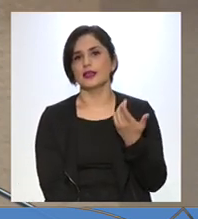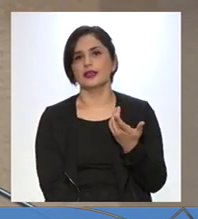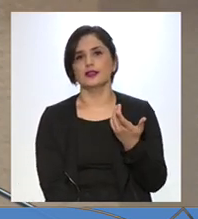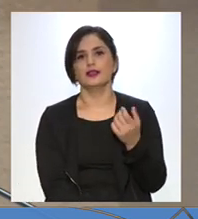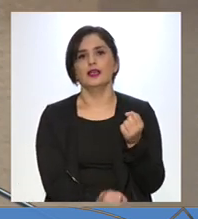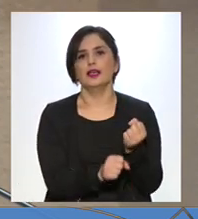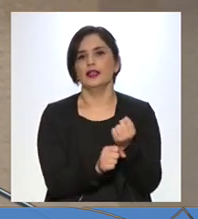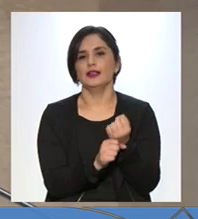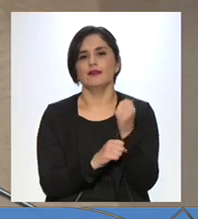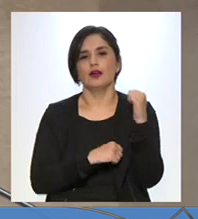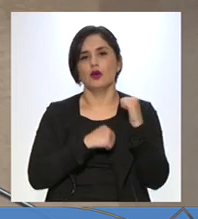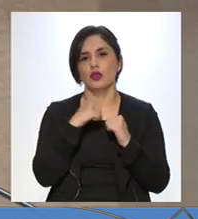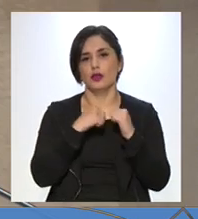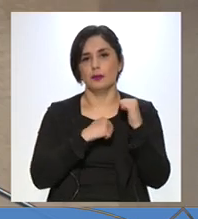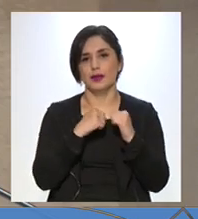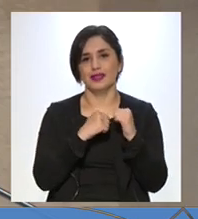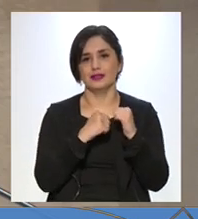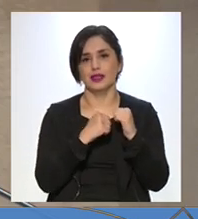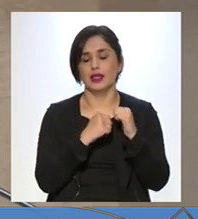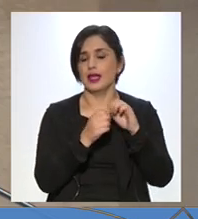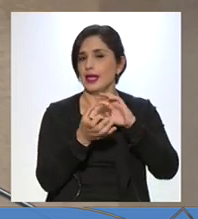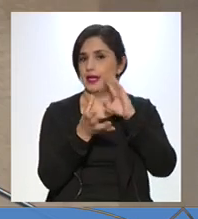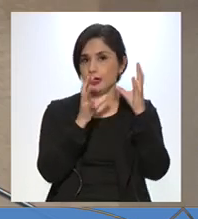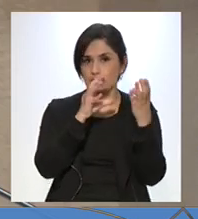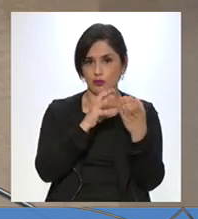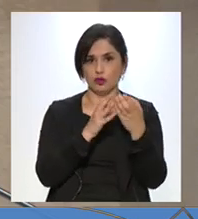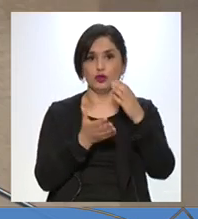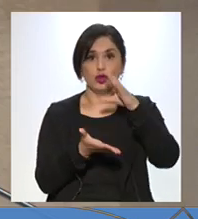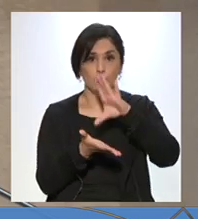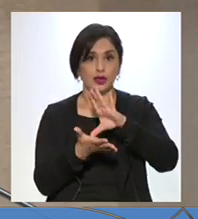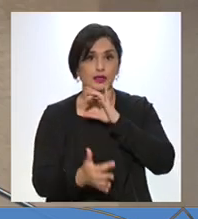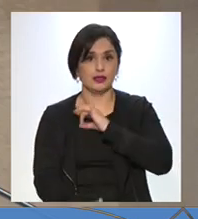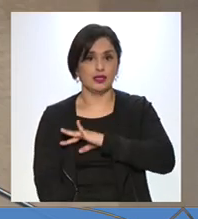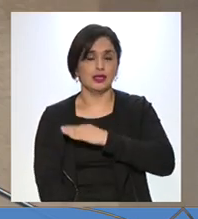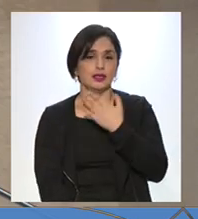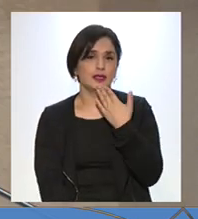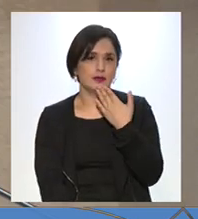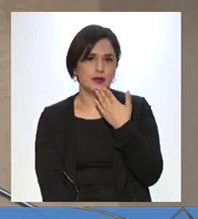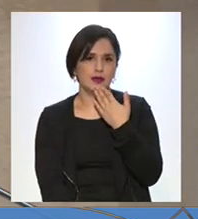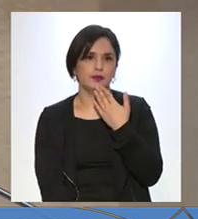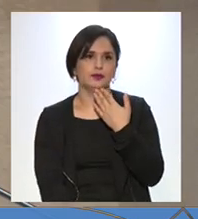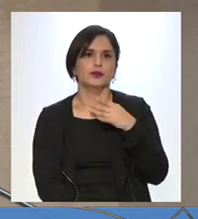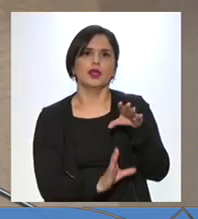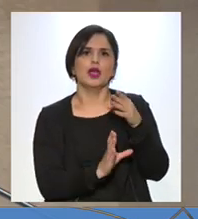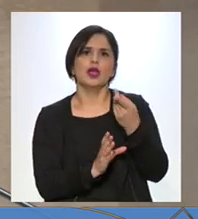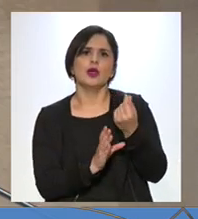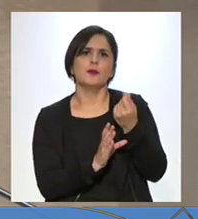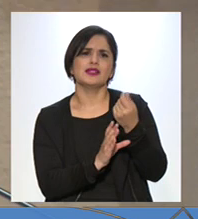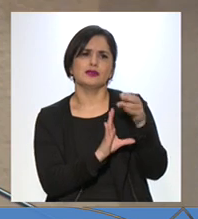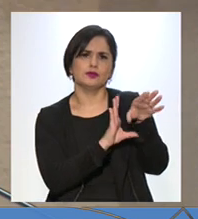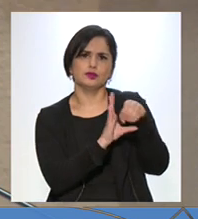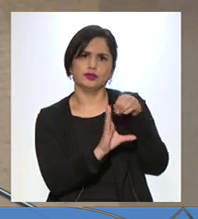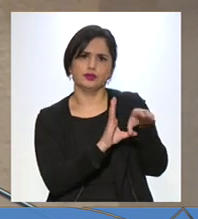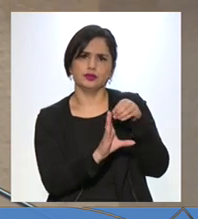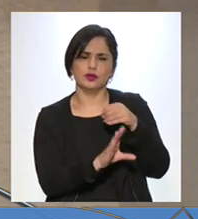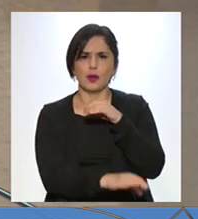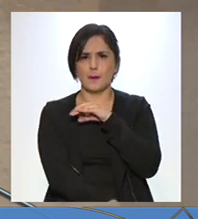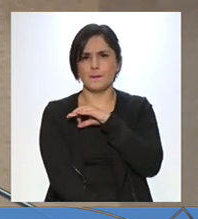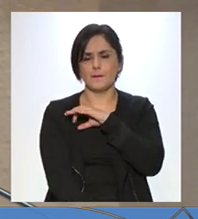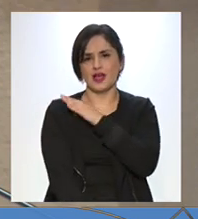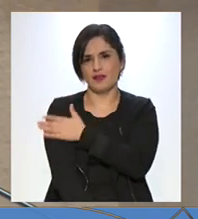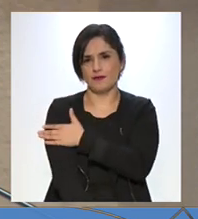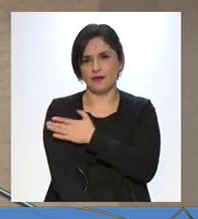nivel global, incluido Chile. La acumulación de masivos retiros de ahorros previsionales y las transferencias fiscales han